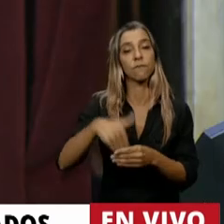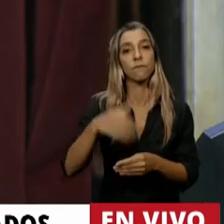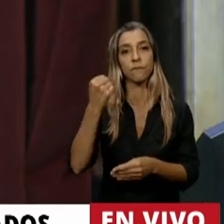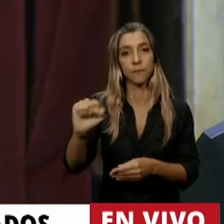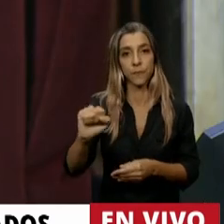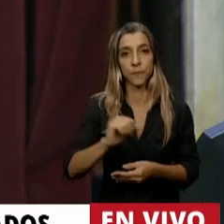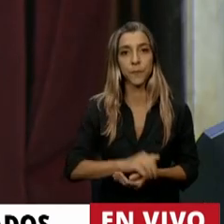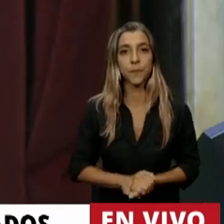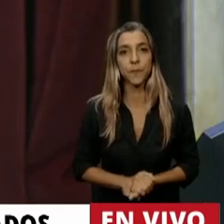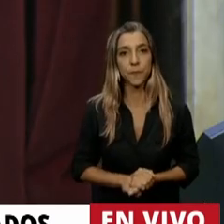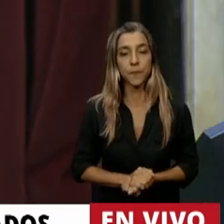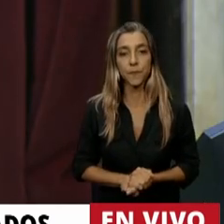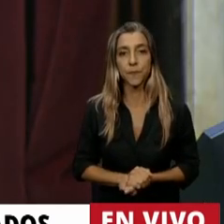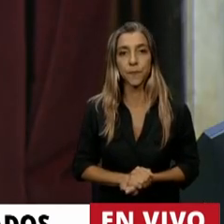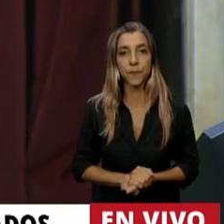Ausente a la hora de votar.